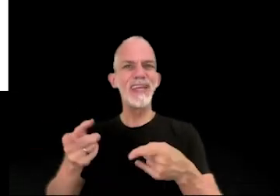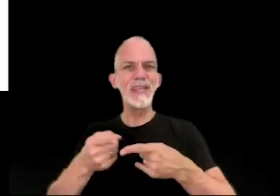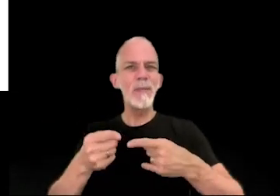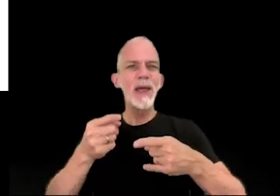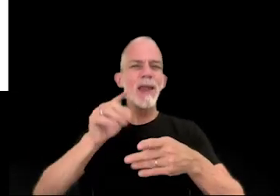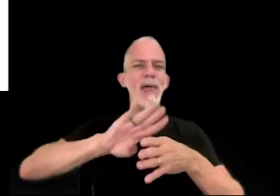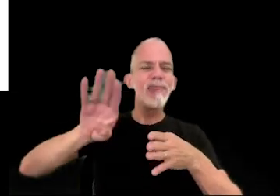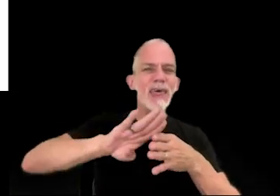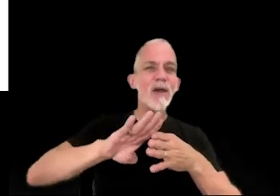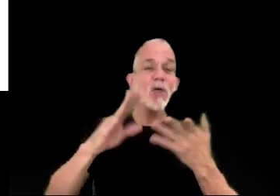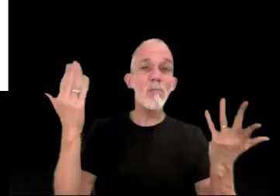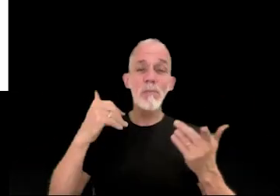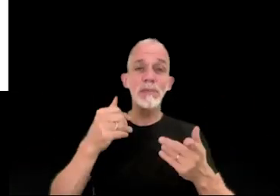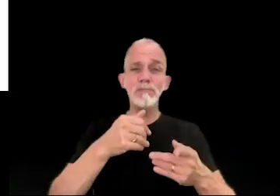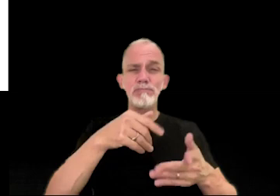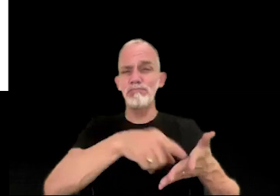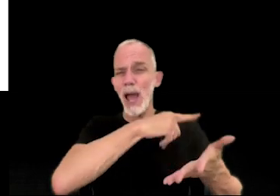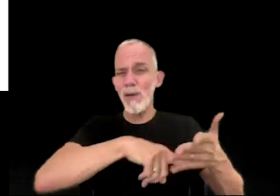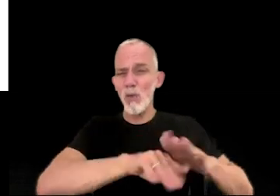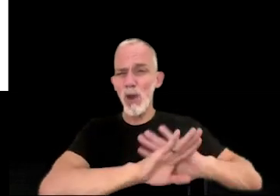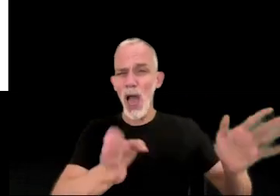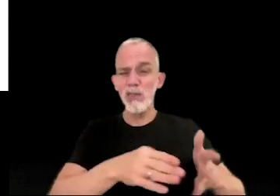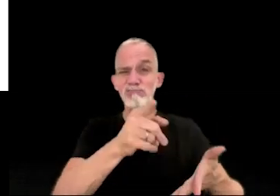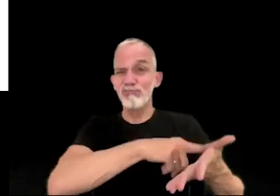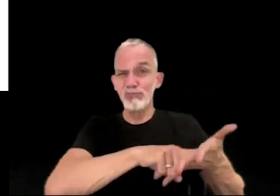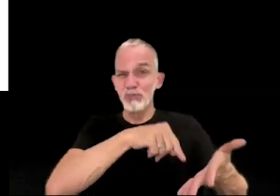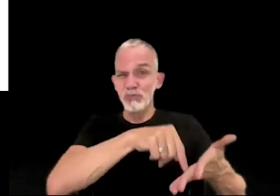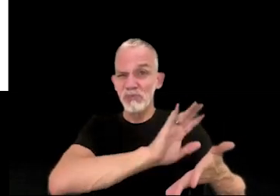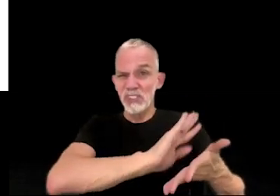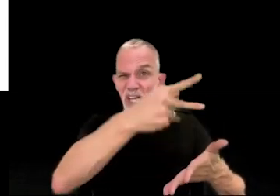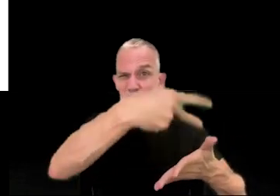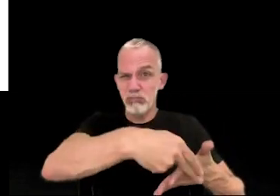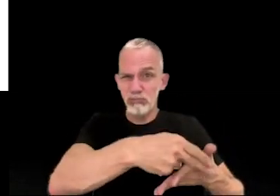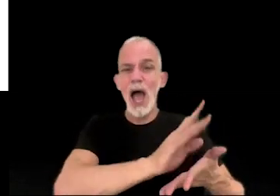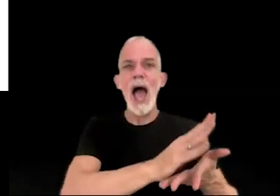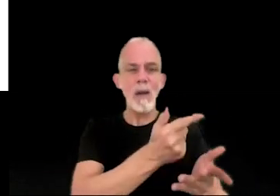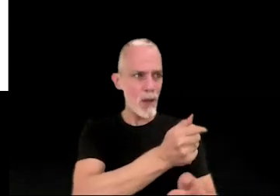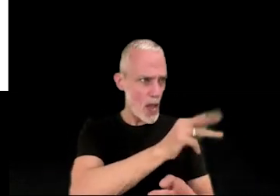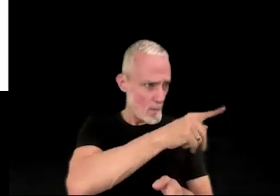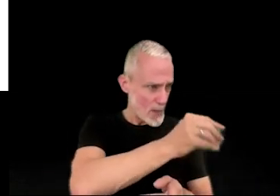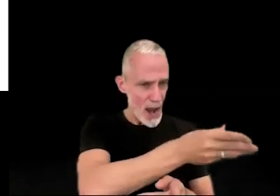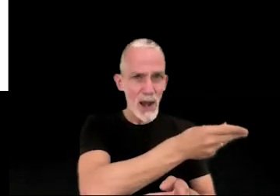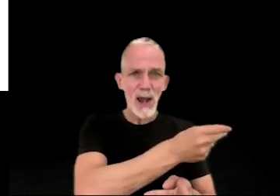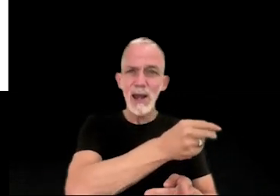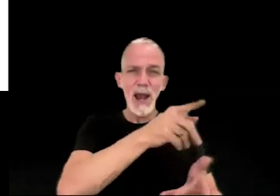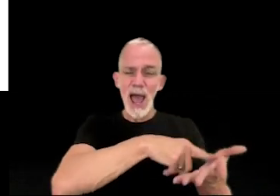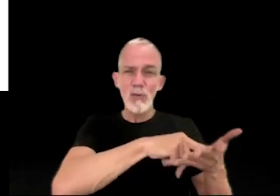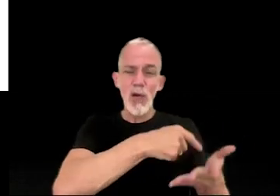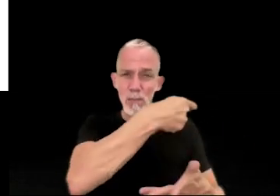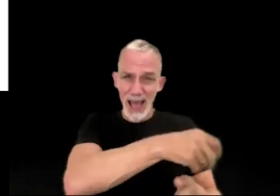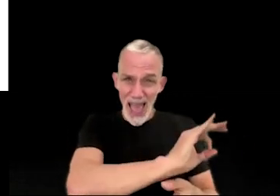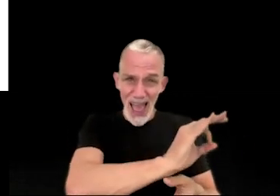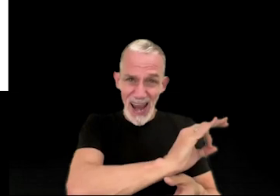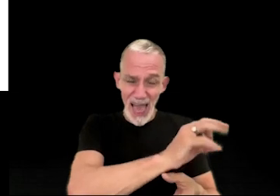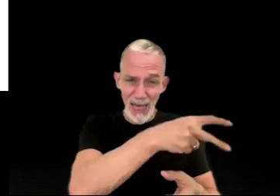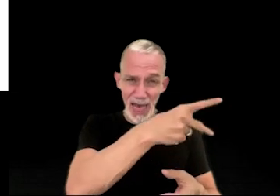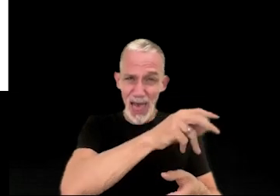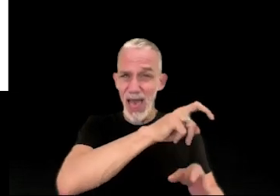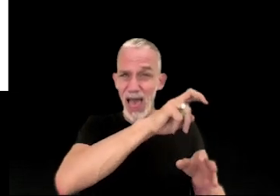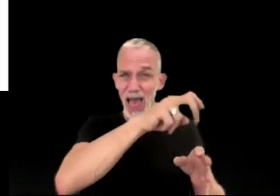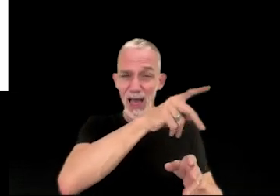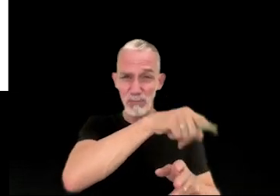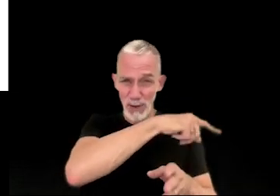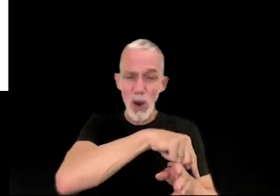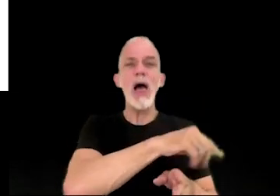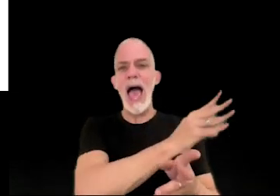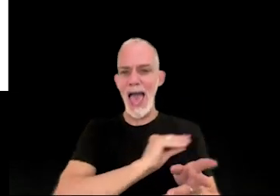estado caducas en un plan caduco a esa fecha. Ahora después vamos a hacer algunas referencias respecto a este tema. Siempre